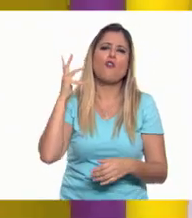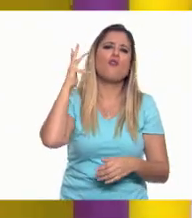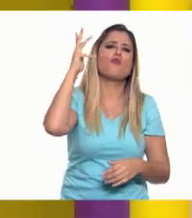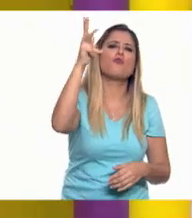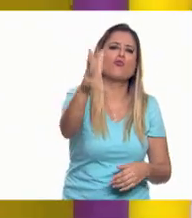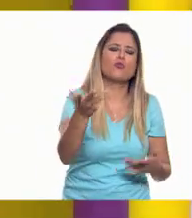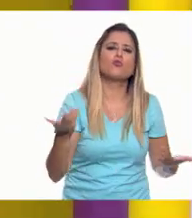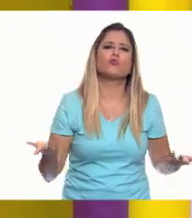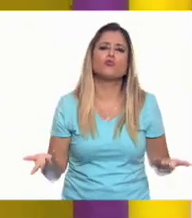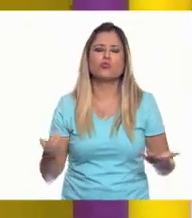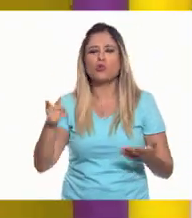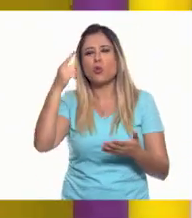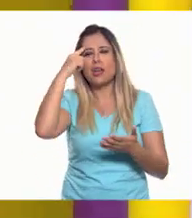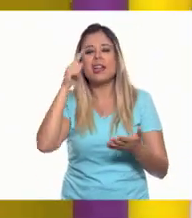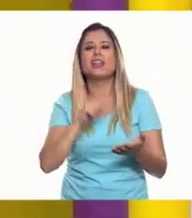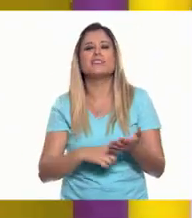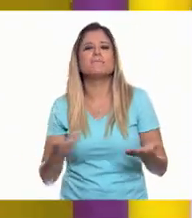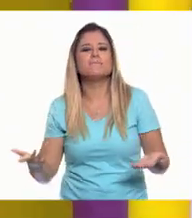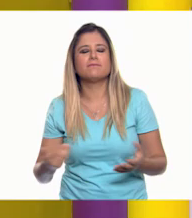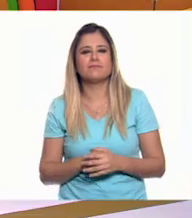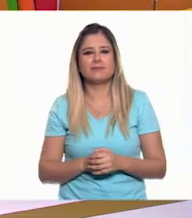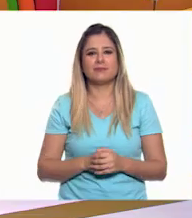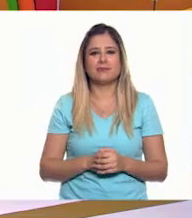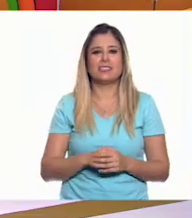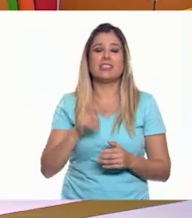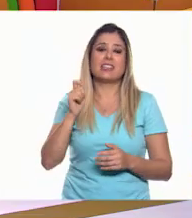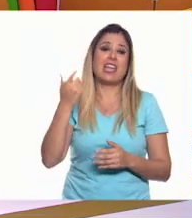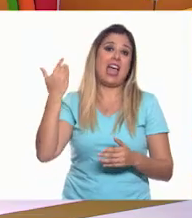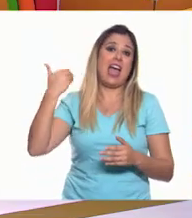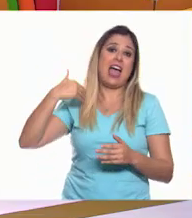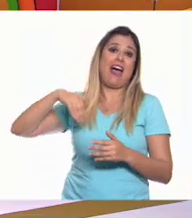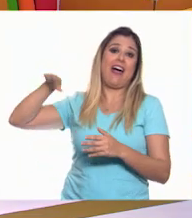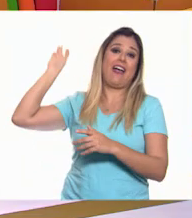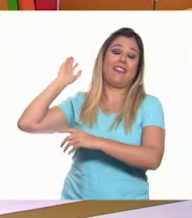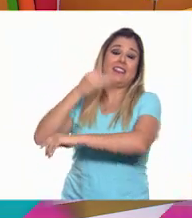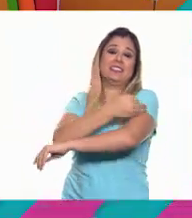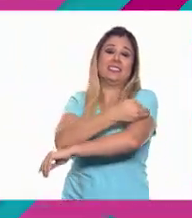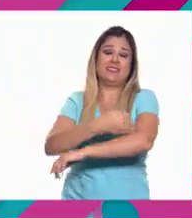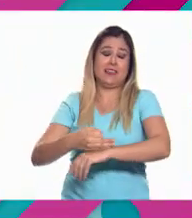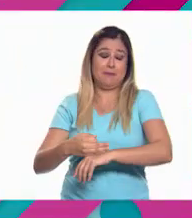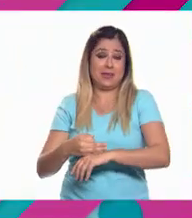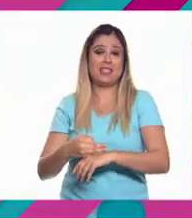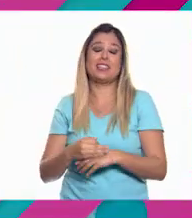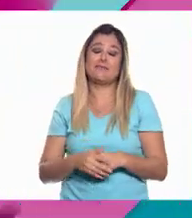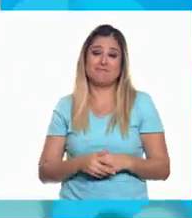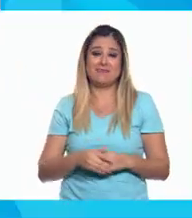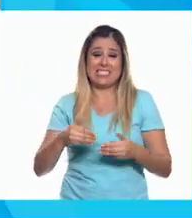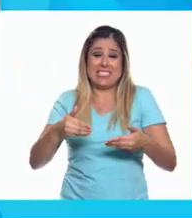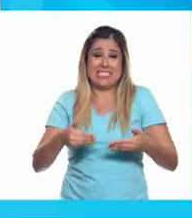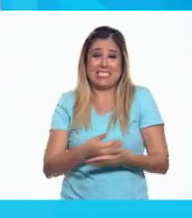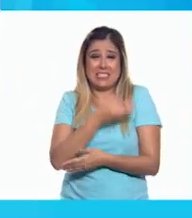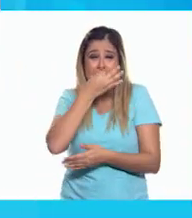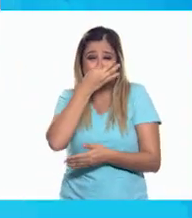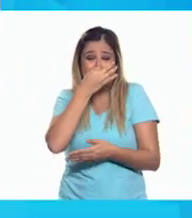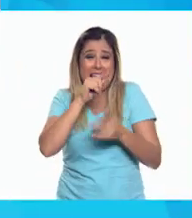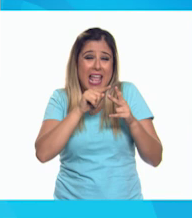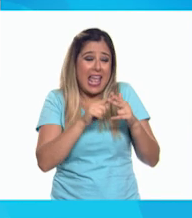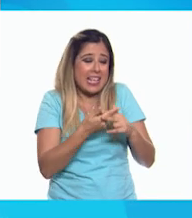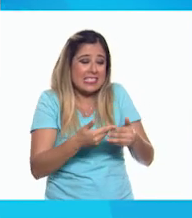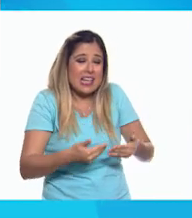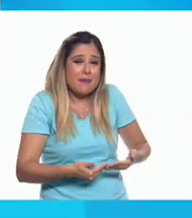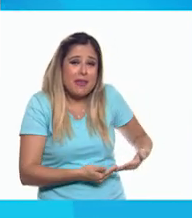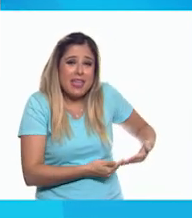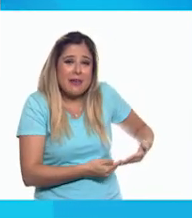será después? ¿Tú qué crees? Yo creo que esto es cómo era mi familia antes. Antes, ¿verdad? Que aquí recién está iniciando la